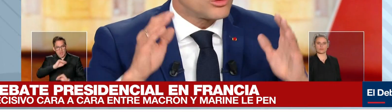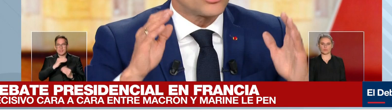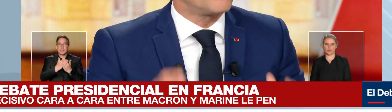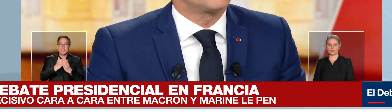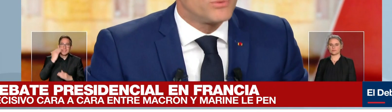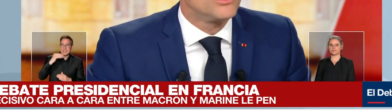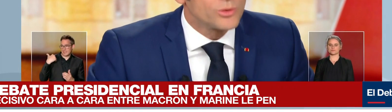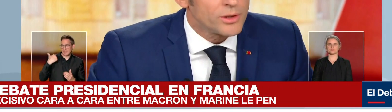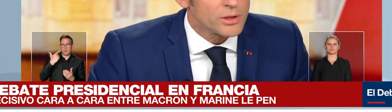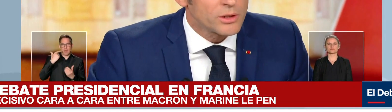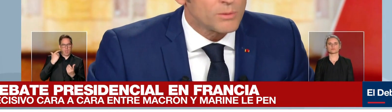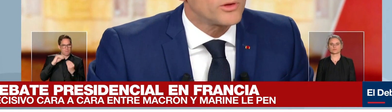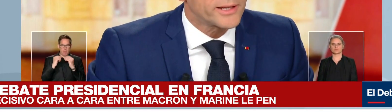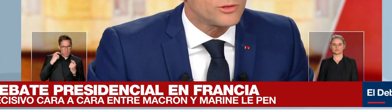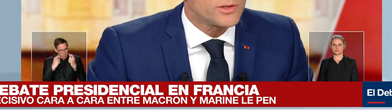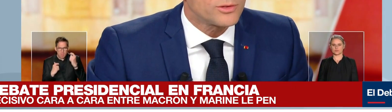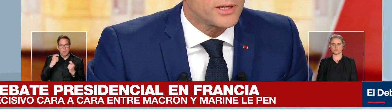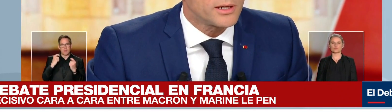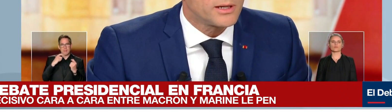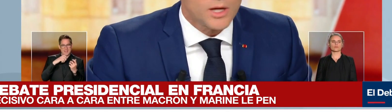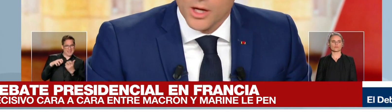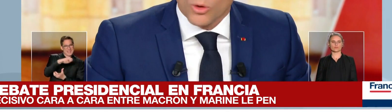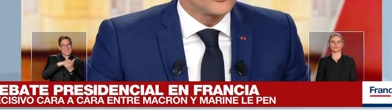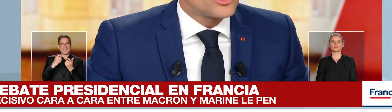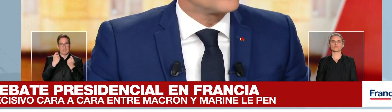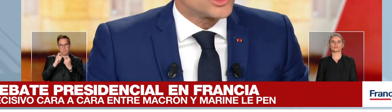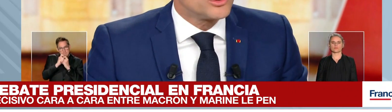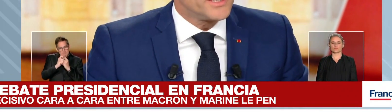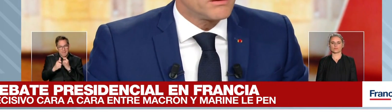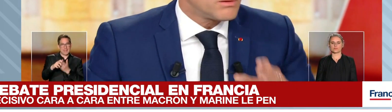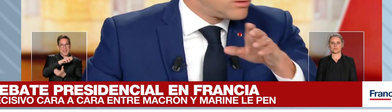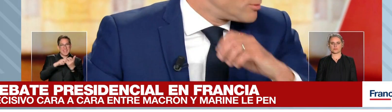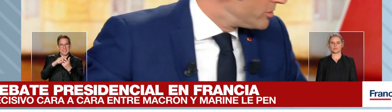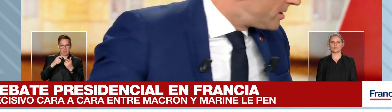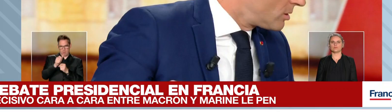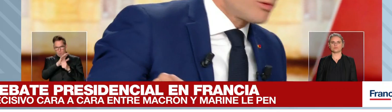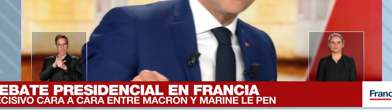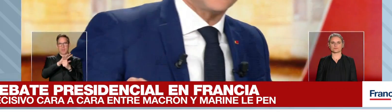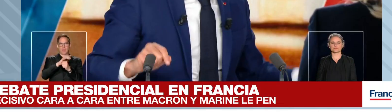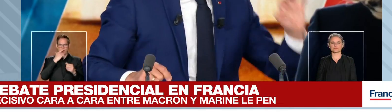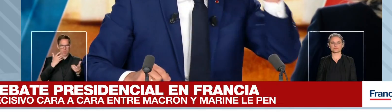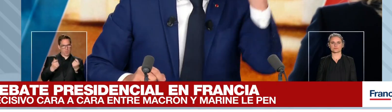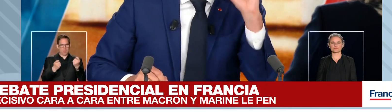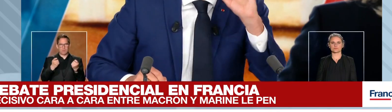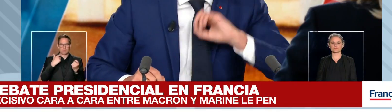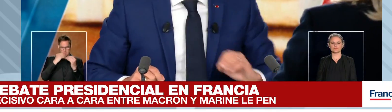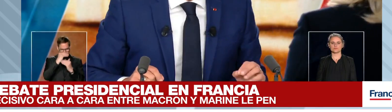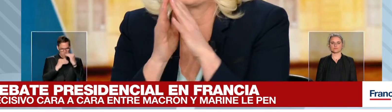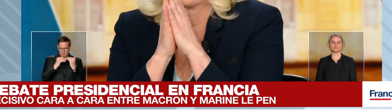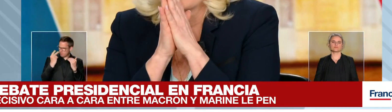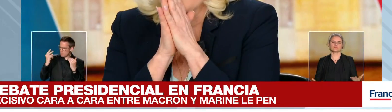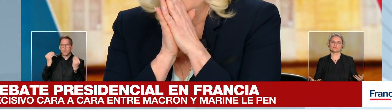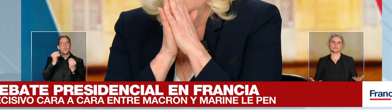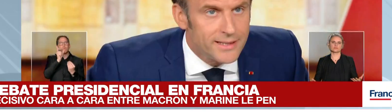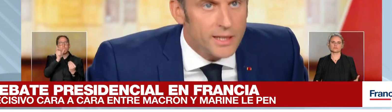Tuvimos una recesión tres veces más pesada que durante la crisis financiera. Y hoy estamos saliendo. Como lo dijo en su programa, no